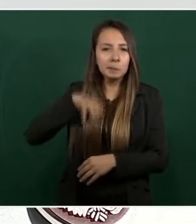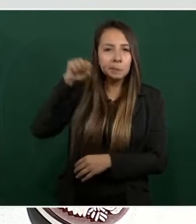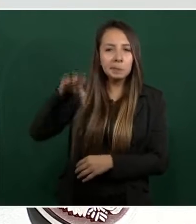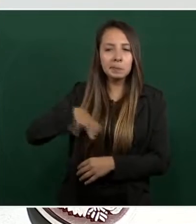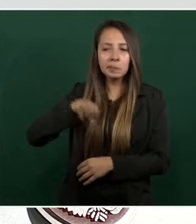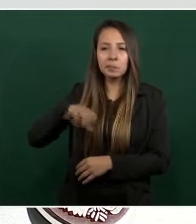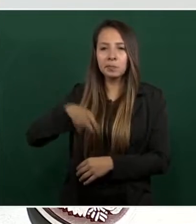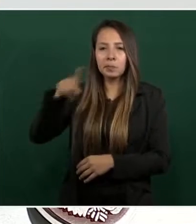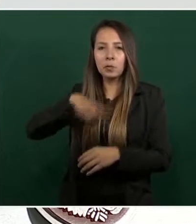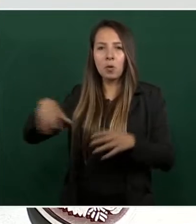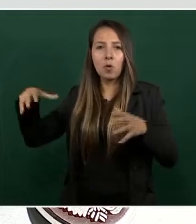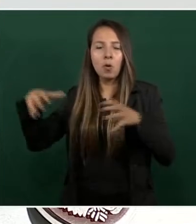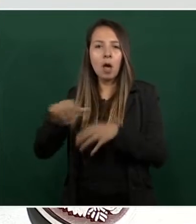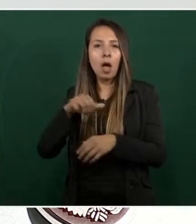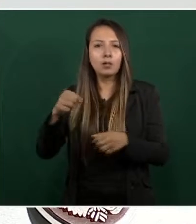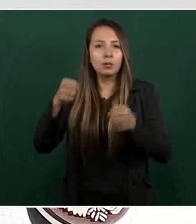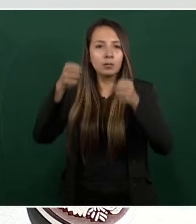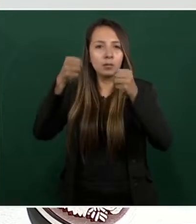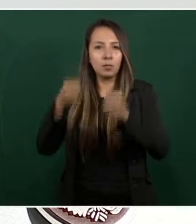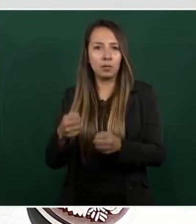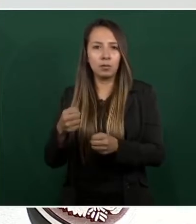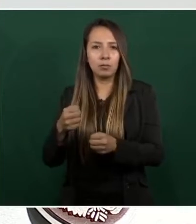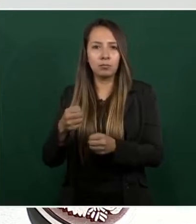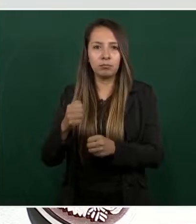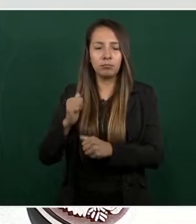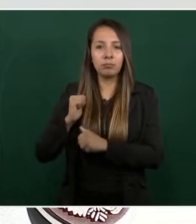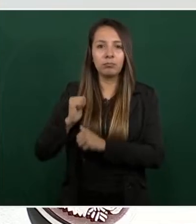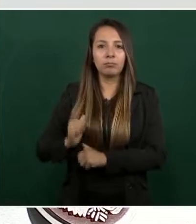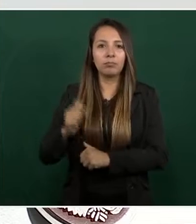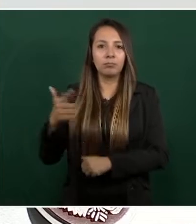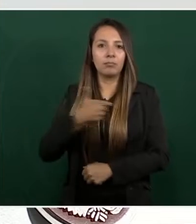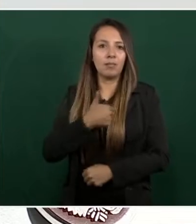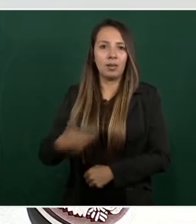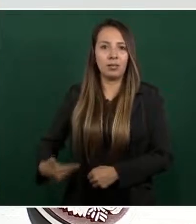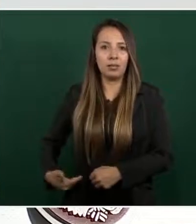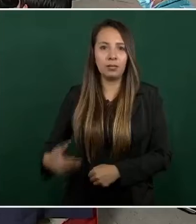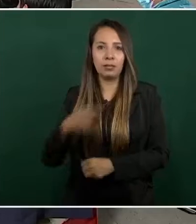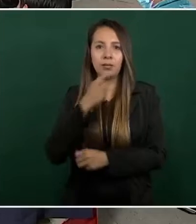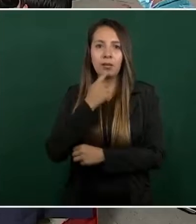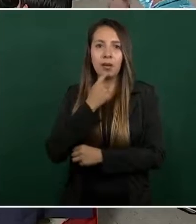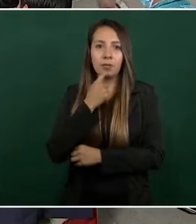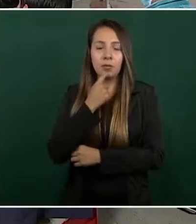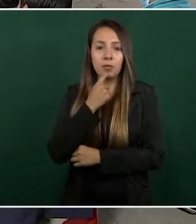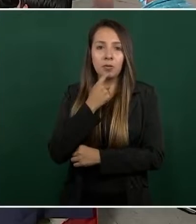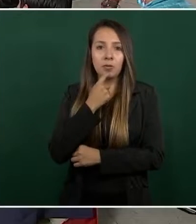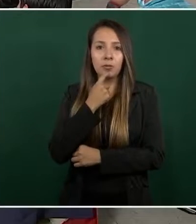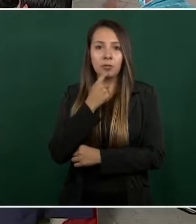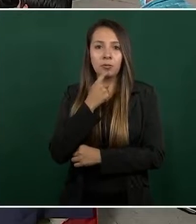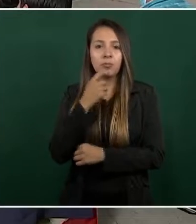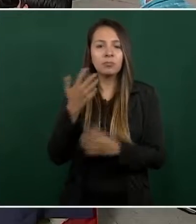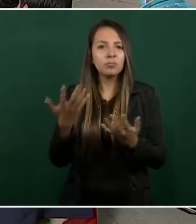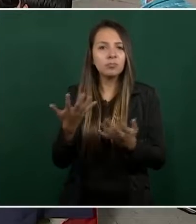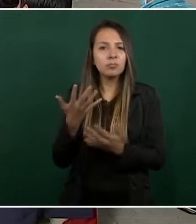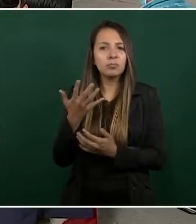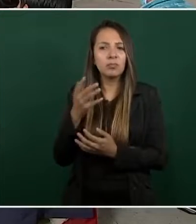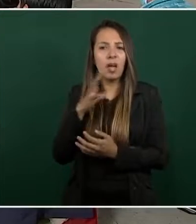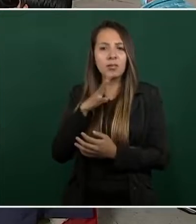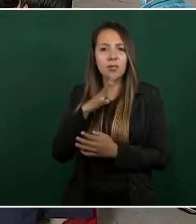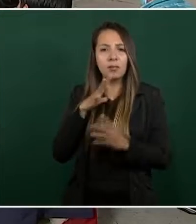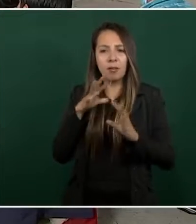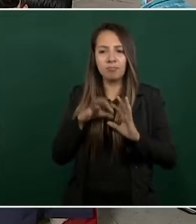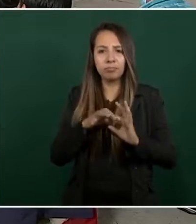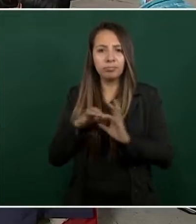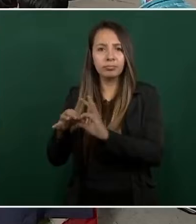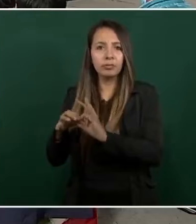Gabinete de Seguridad que encabeza el presidente Andrés Manuel López Obrador y que se coordina con los